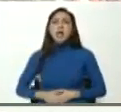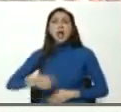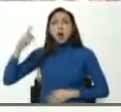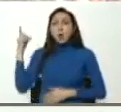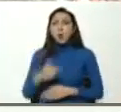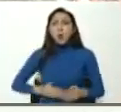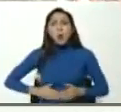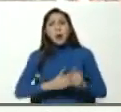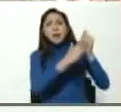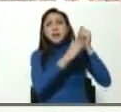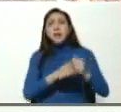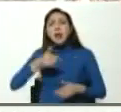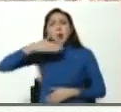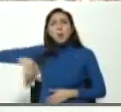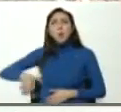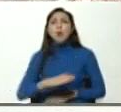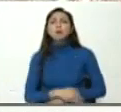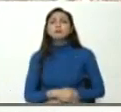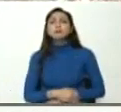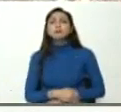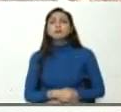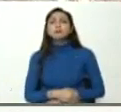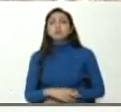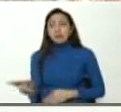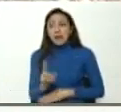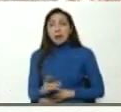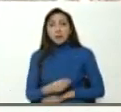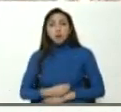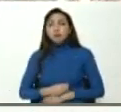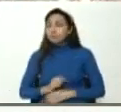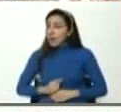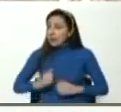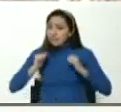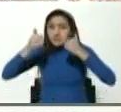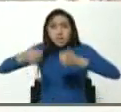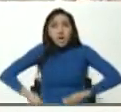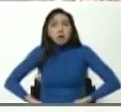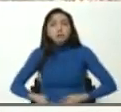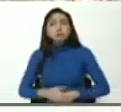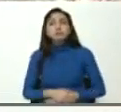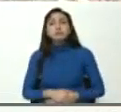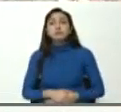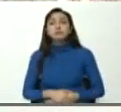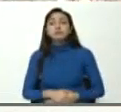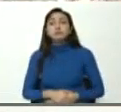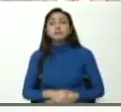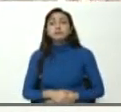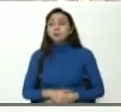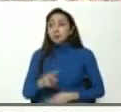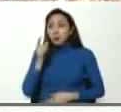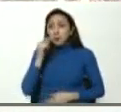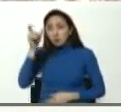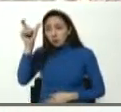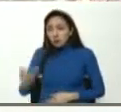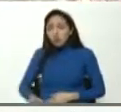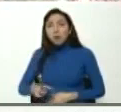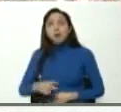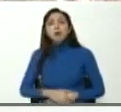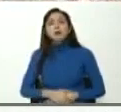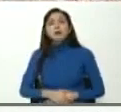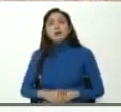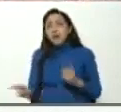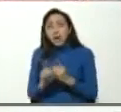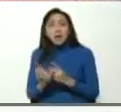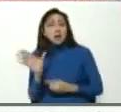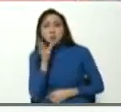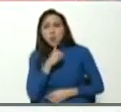pueblo inmediatamente se activaron el boca-oreja no había las redes sociales